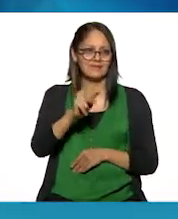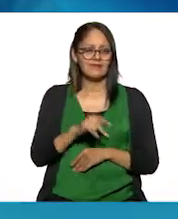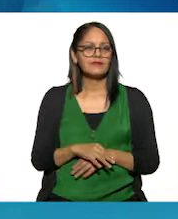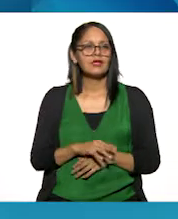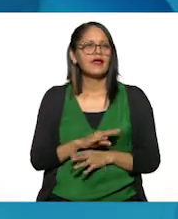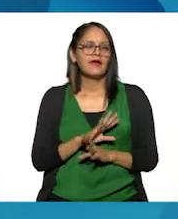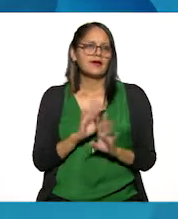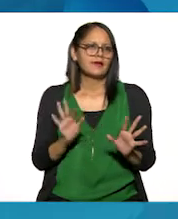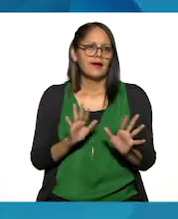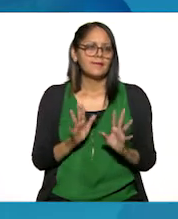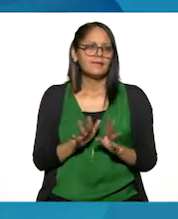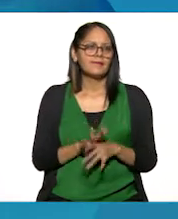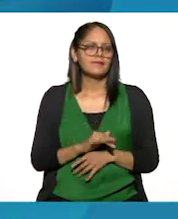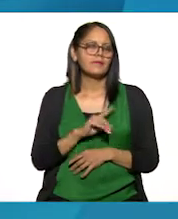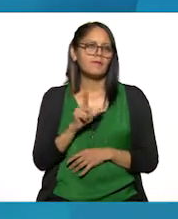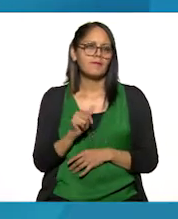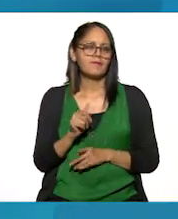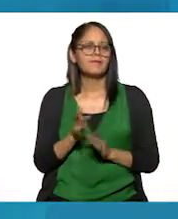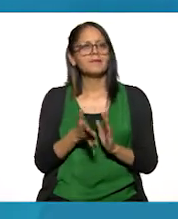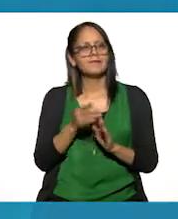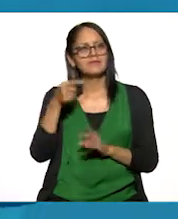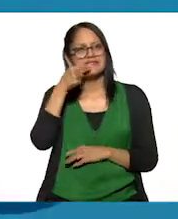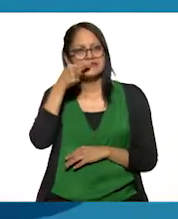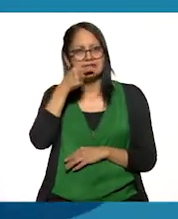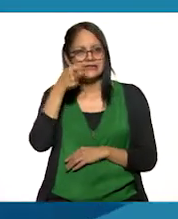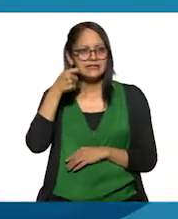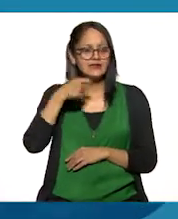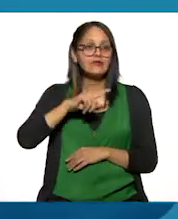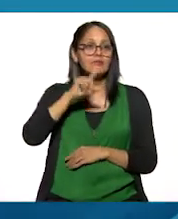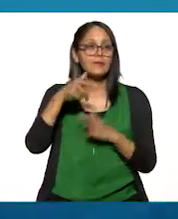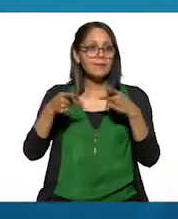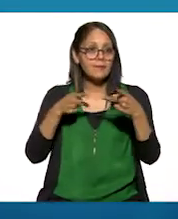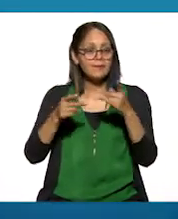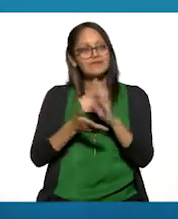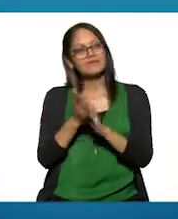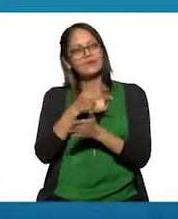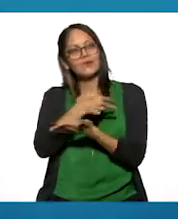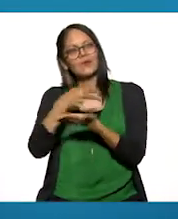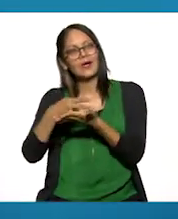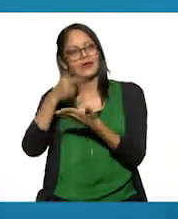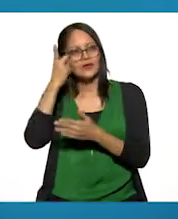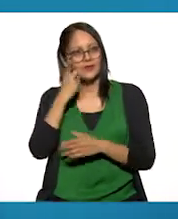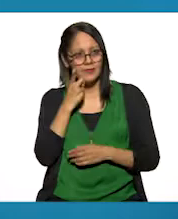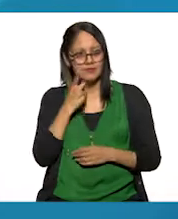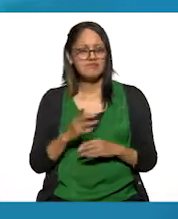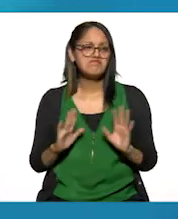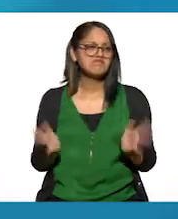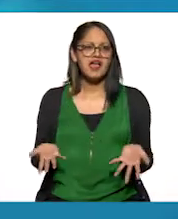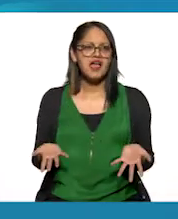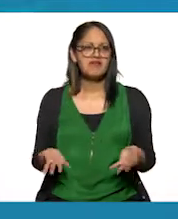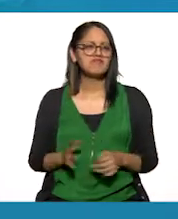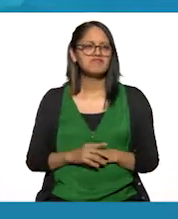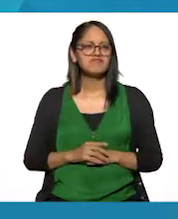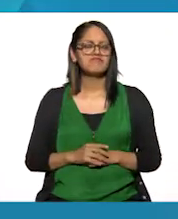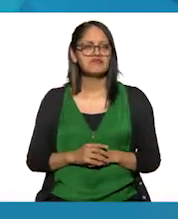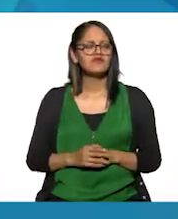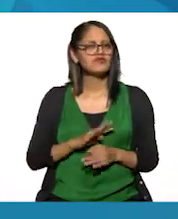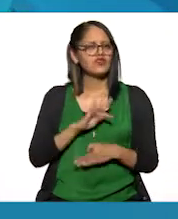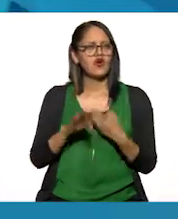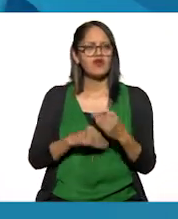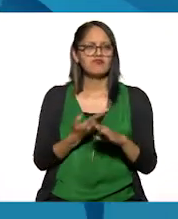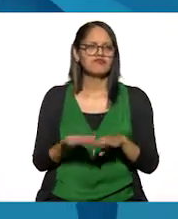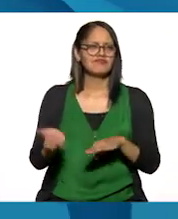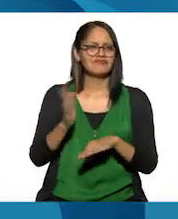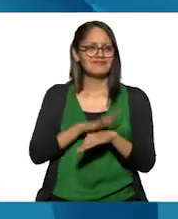ya nos lavamos los dientes, nos preparamos y nos acostamos. Y ya, todo el tiempo